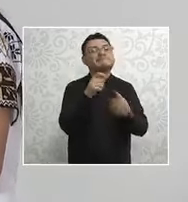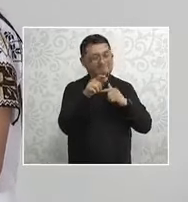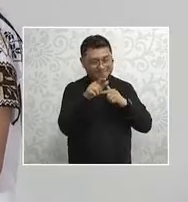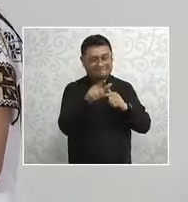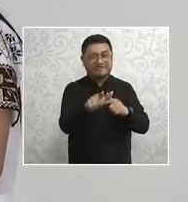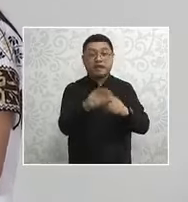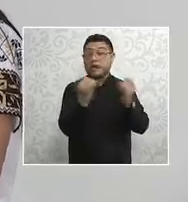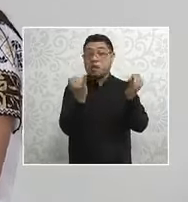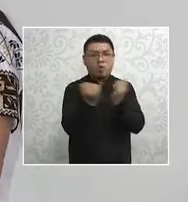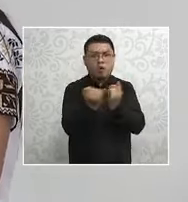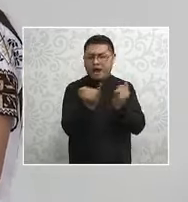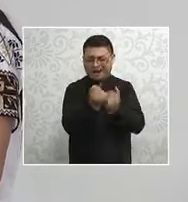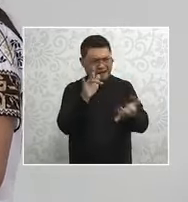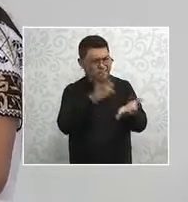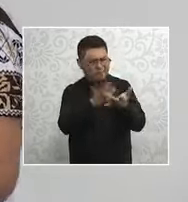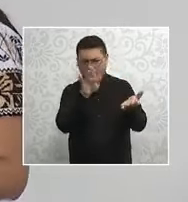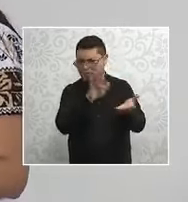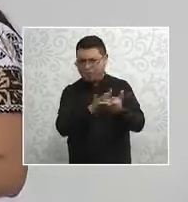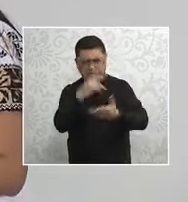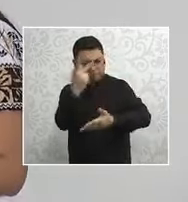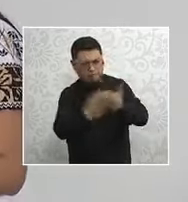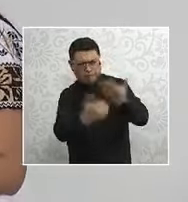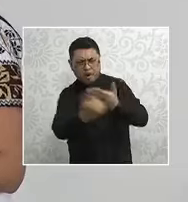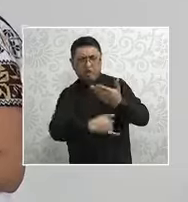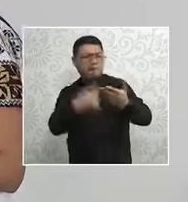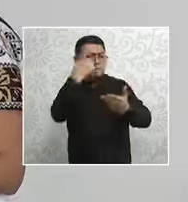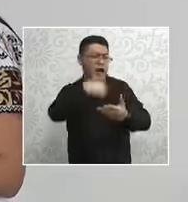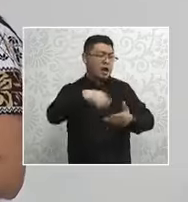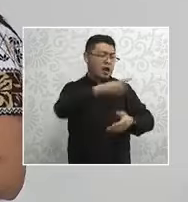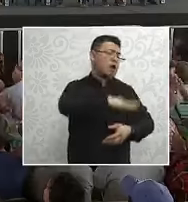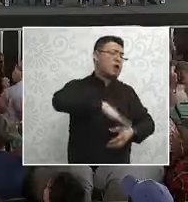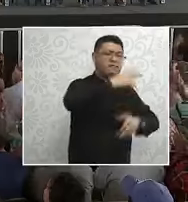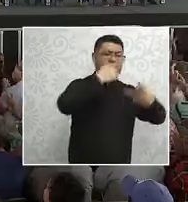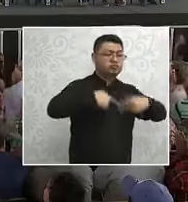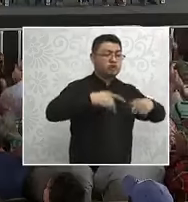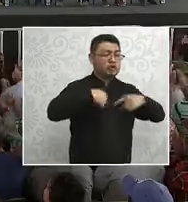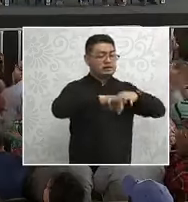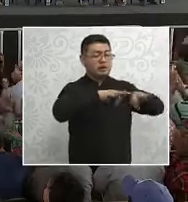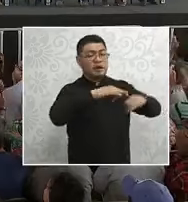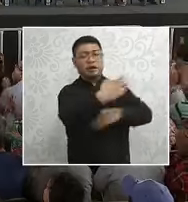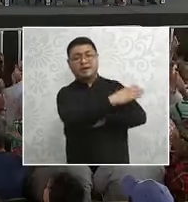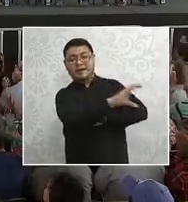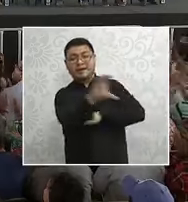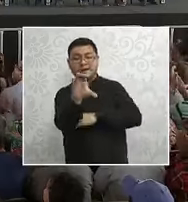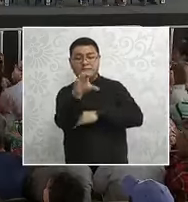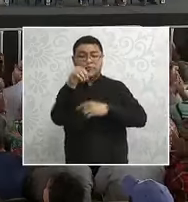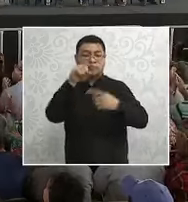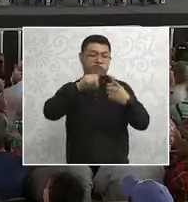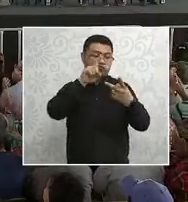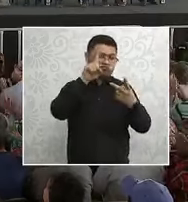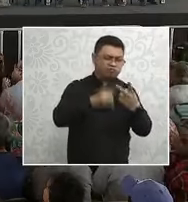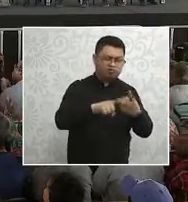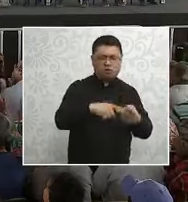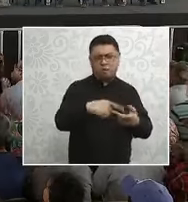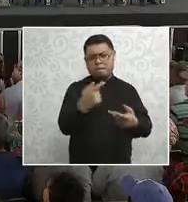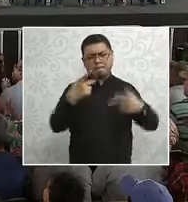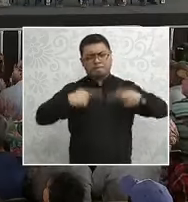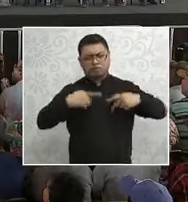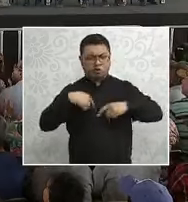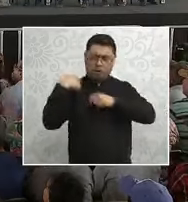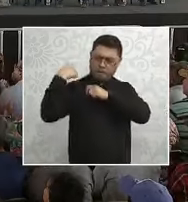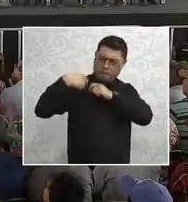sembrando vida el apoyo a los campesinos a Los Pescadores